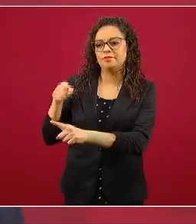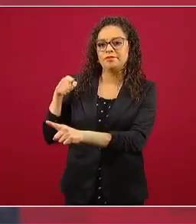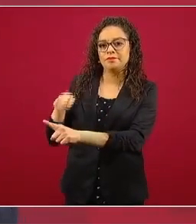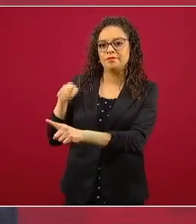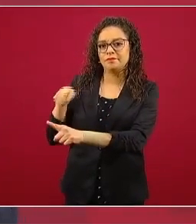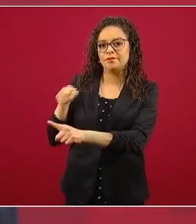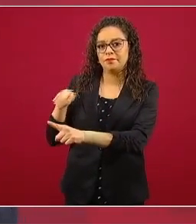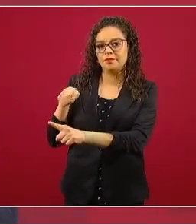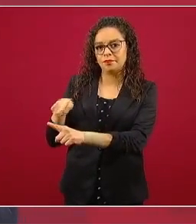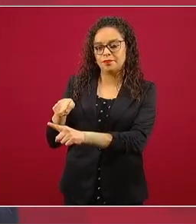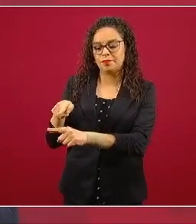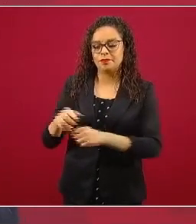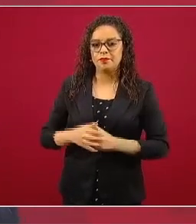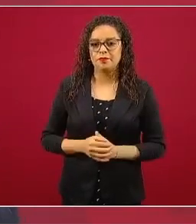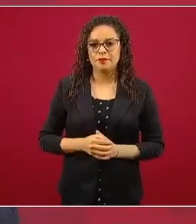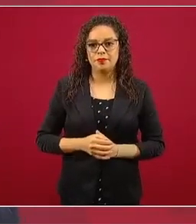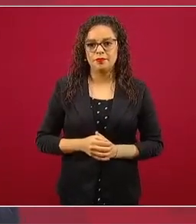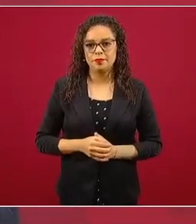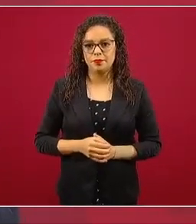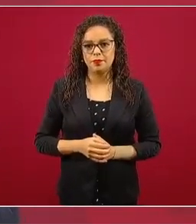Todos ellos estuvieron